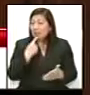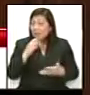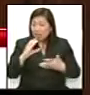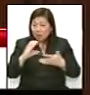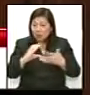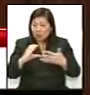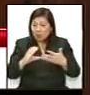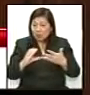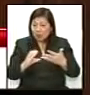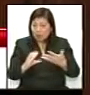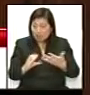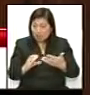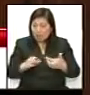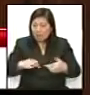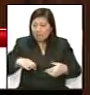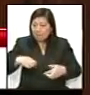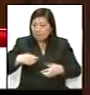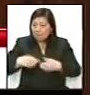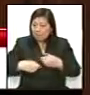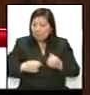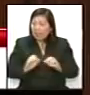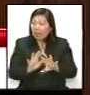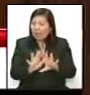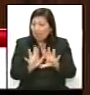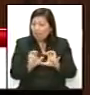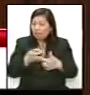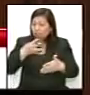Procesal Penal, evalúa